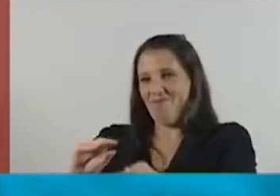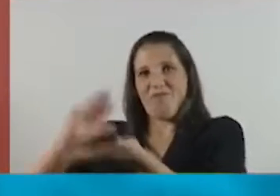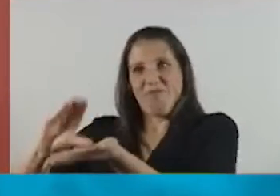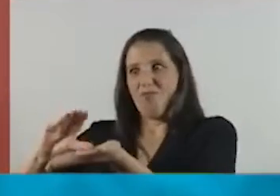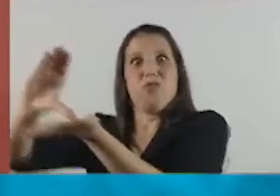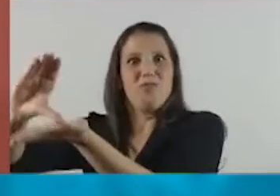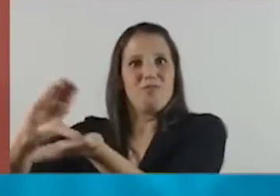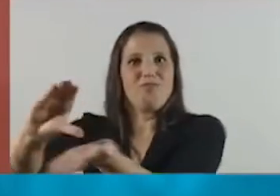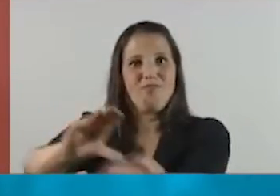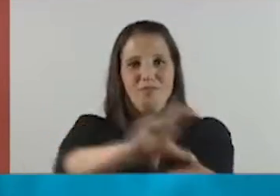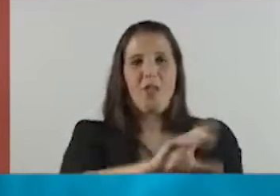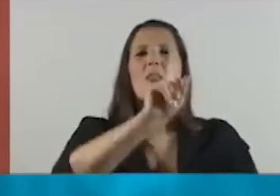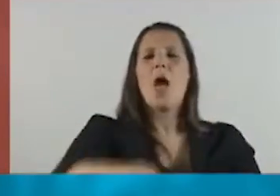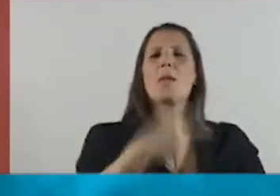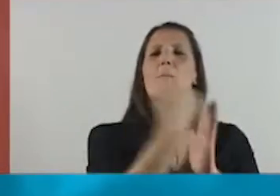programas sociales